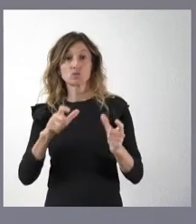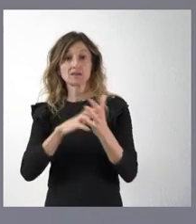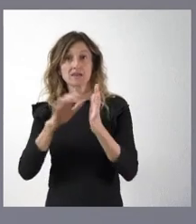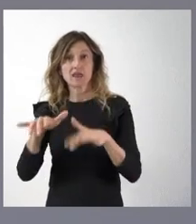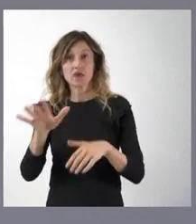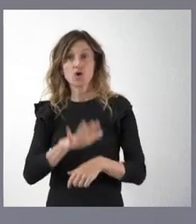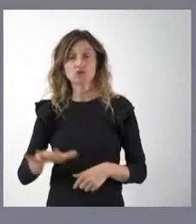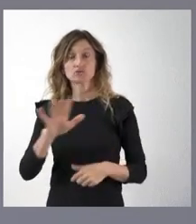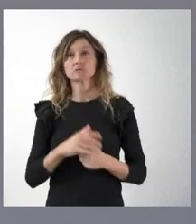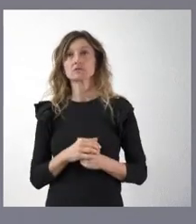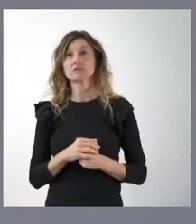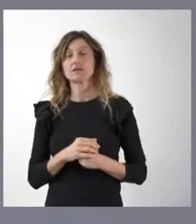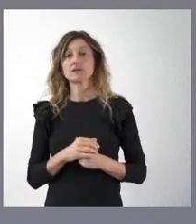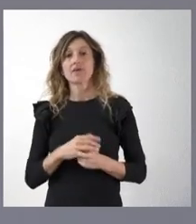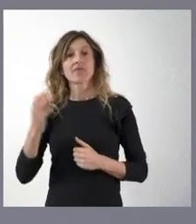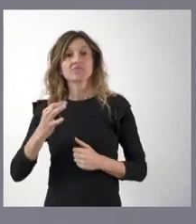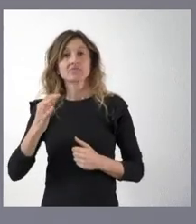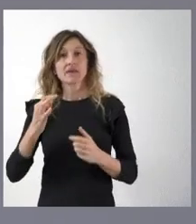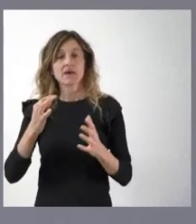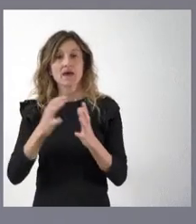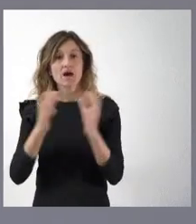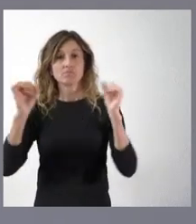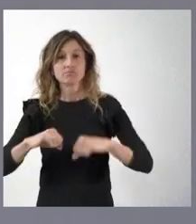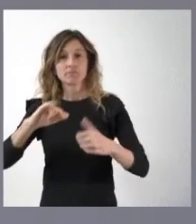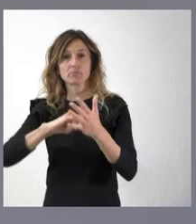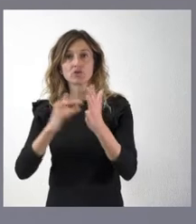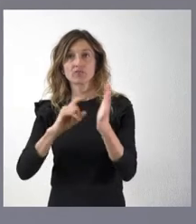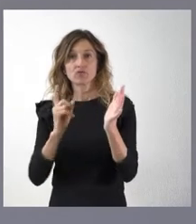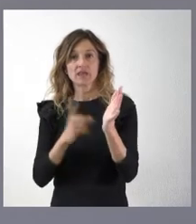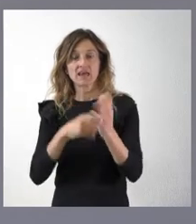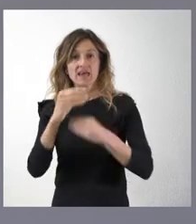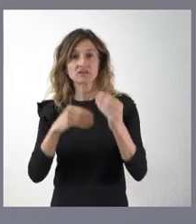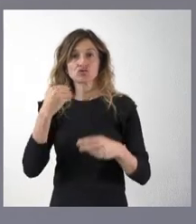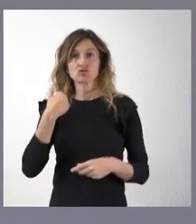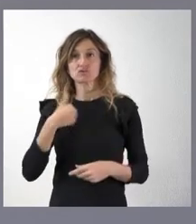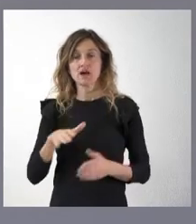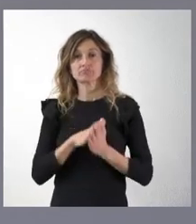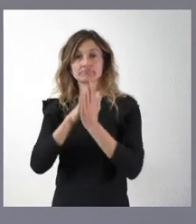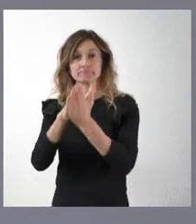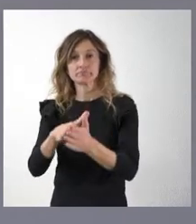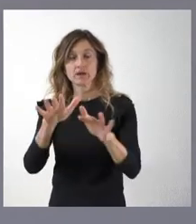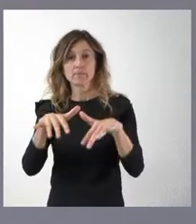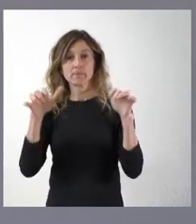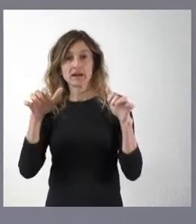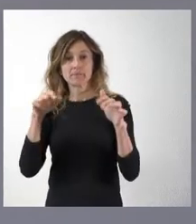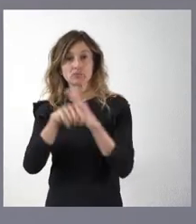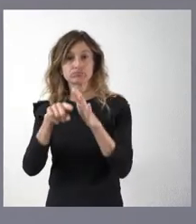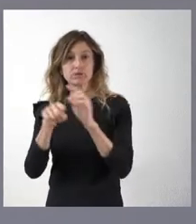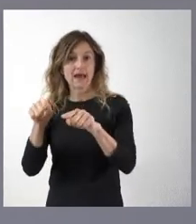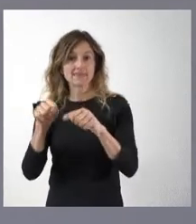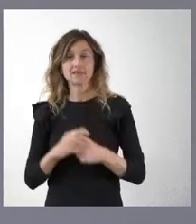ya dijimos lo que teníamos que hacer que era probar un proyecto de ley y hemos hecho lo que teníamos que hacer que es enviarlo al parlamento para su tramitación ahora